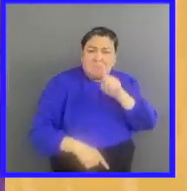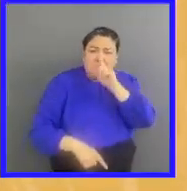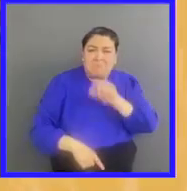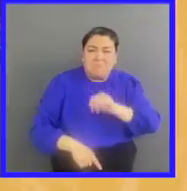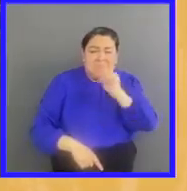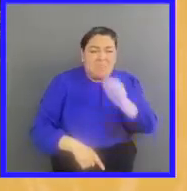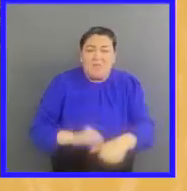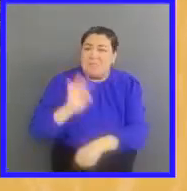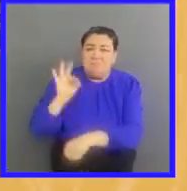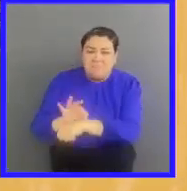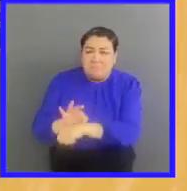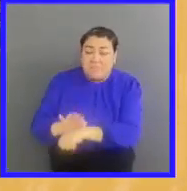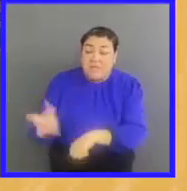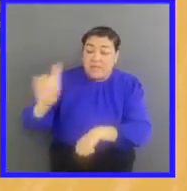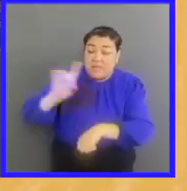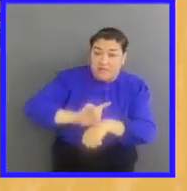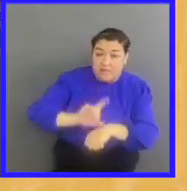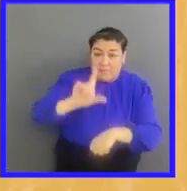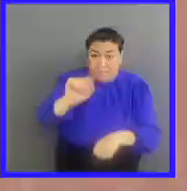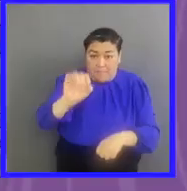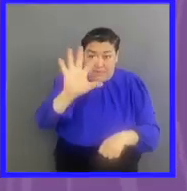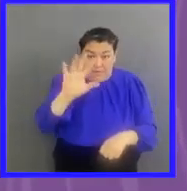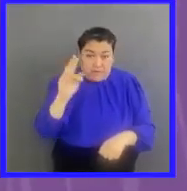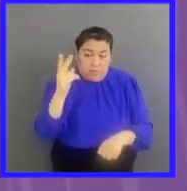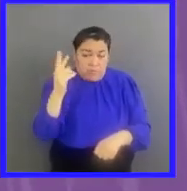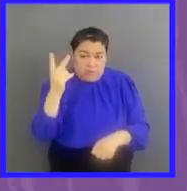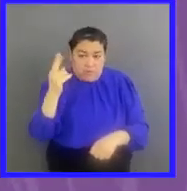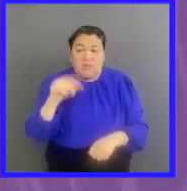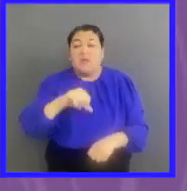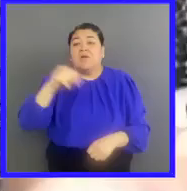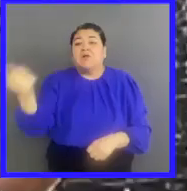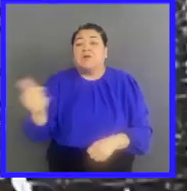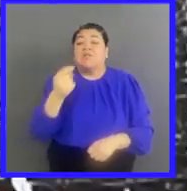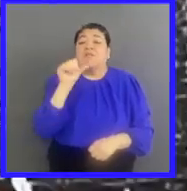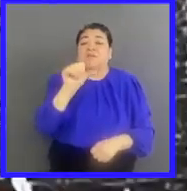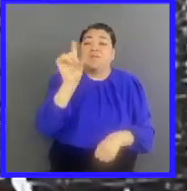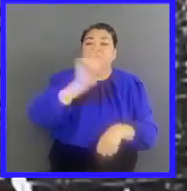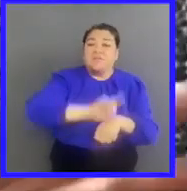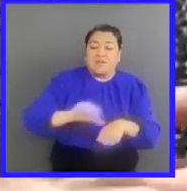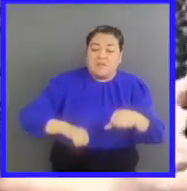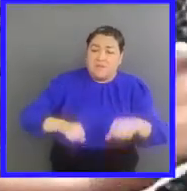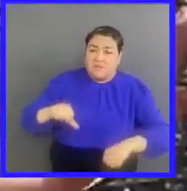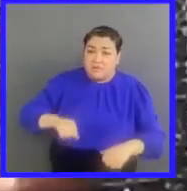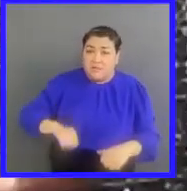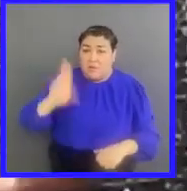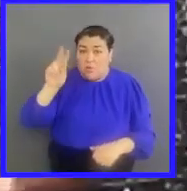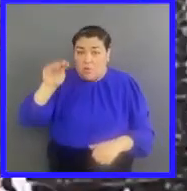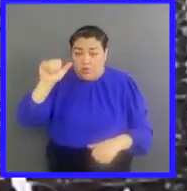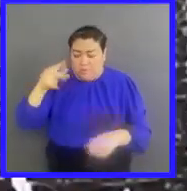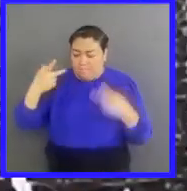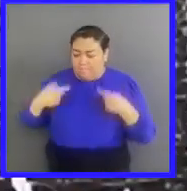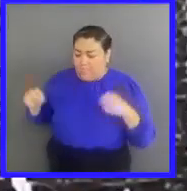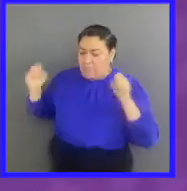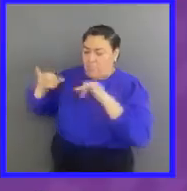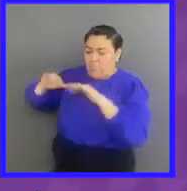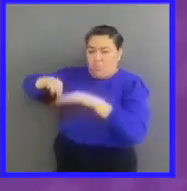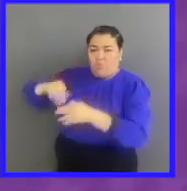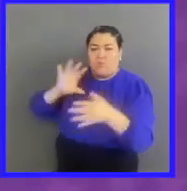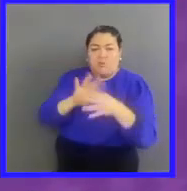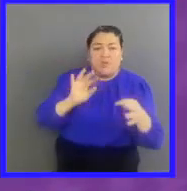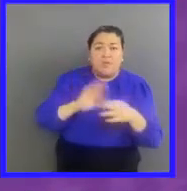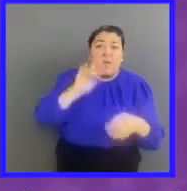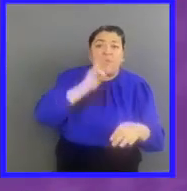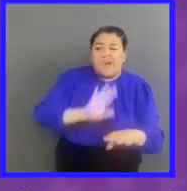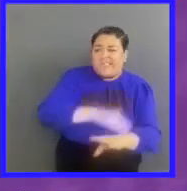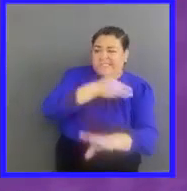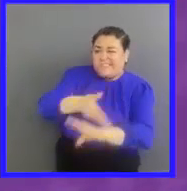del 25N y en los 16 días de activismo en la UNAM, especialistas señalaron que este fenómeno se recrudece en